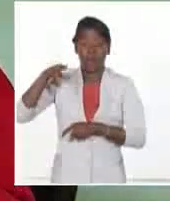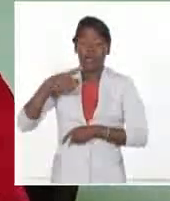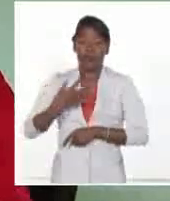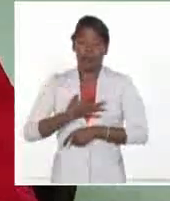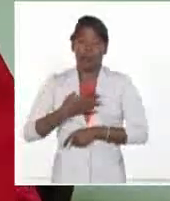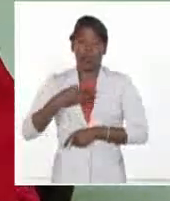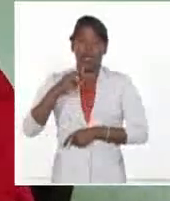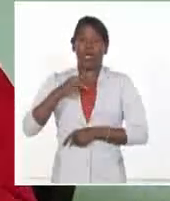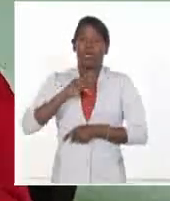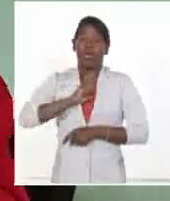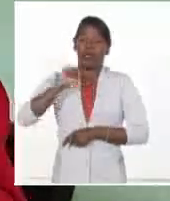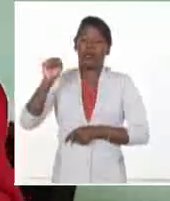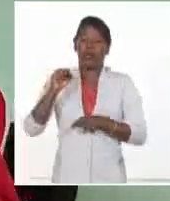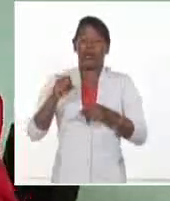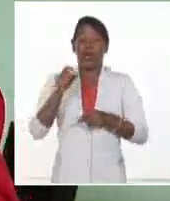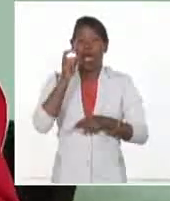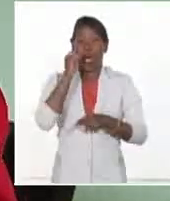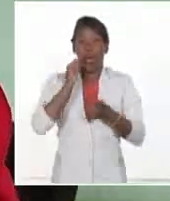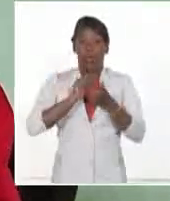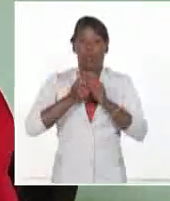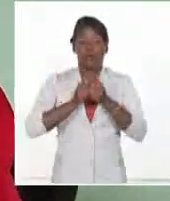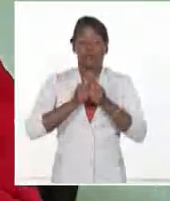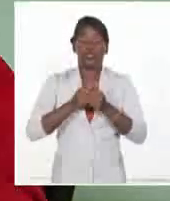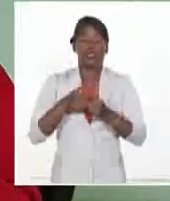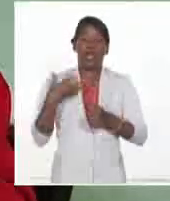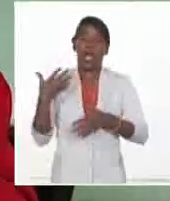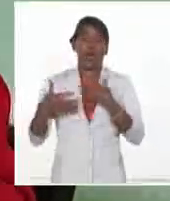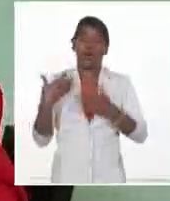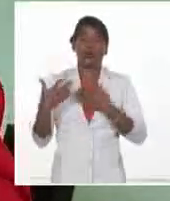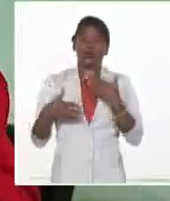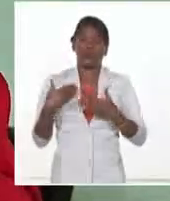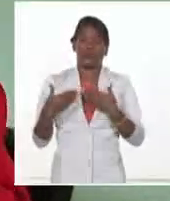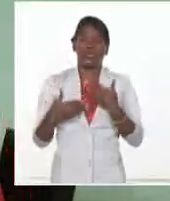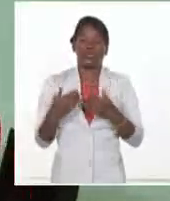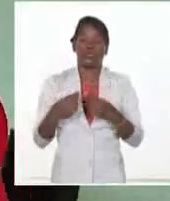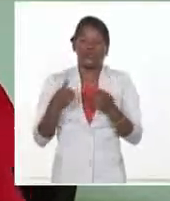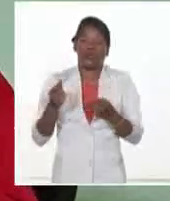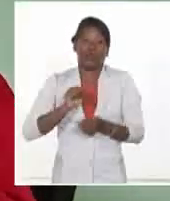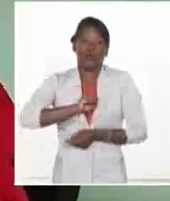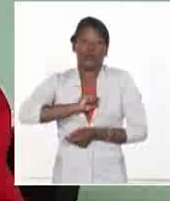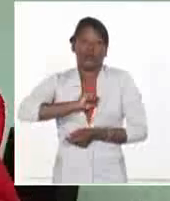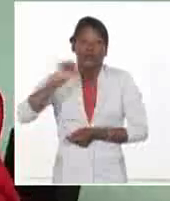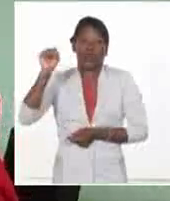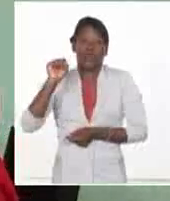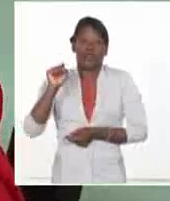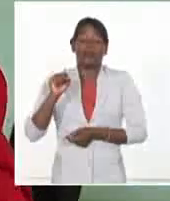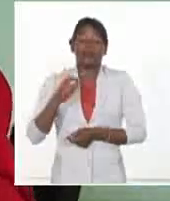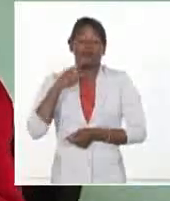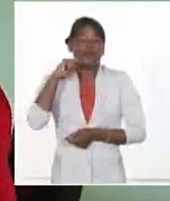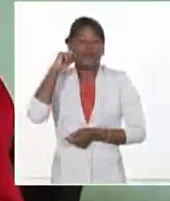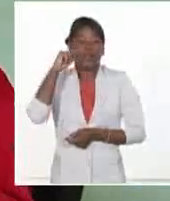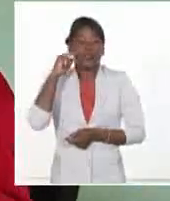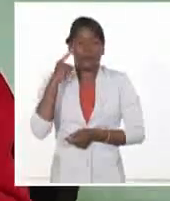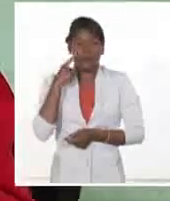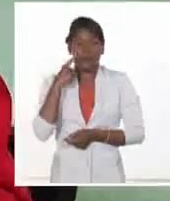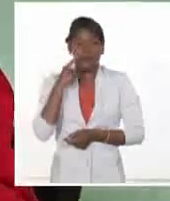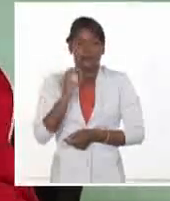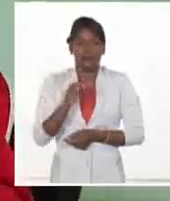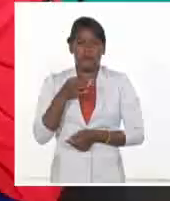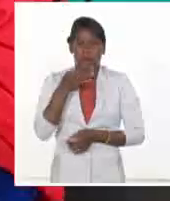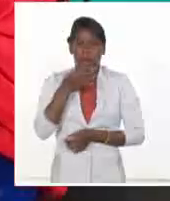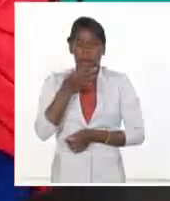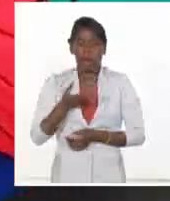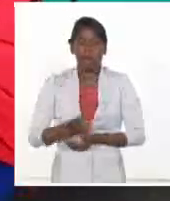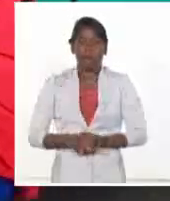con muy poca experiencia internacional, es una victoria con tremenda alegría. Vamos a ver qué nos dijo el pesista